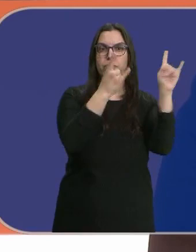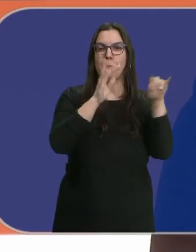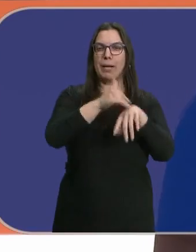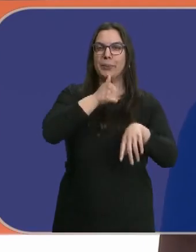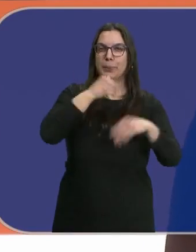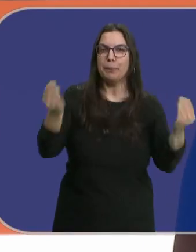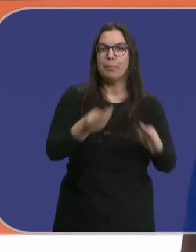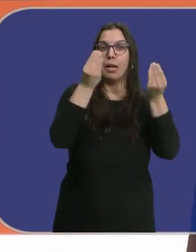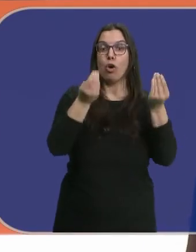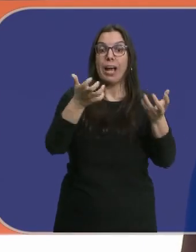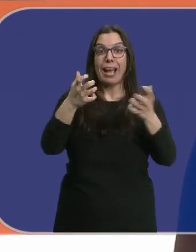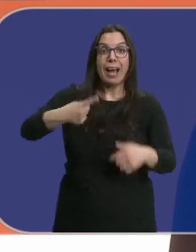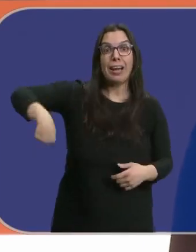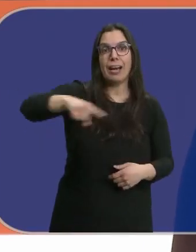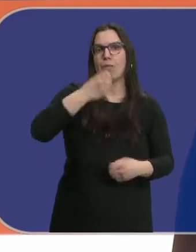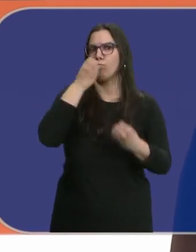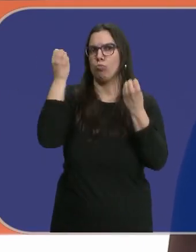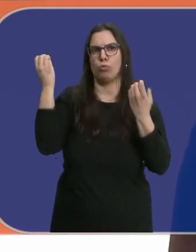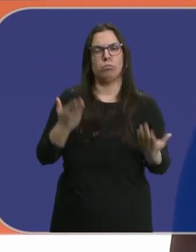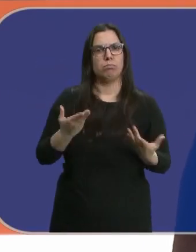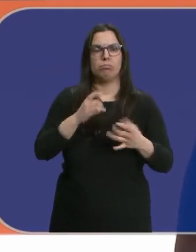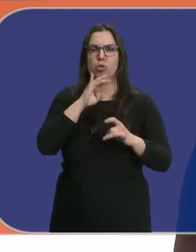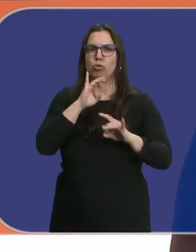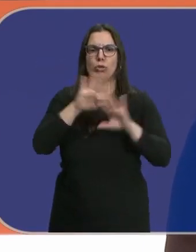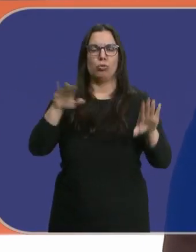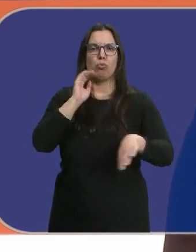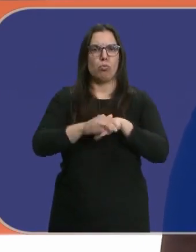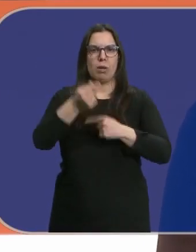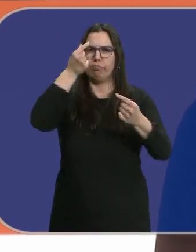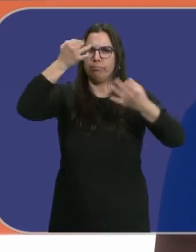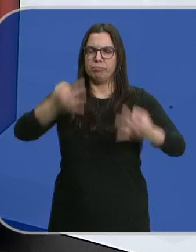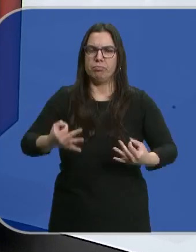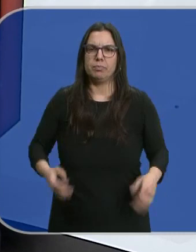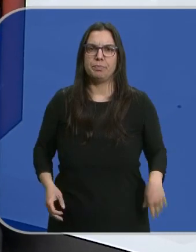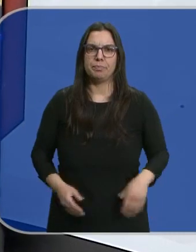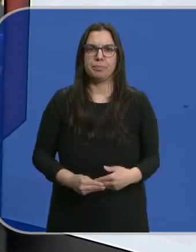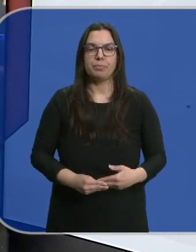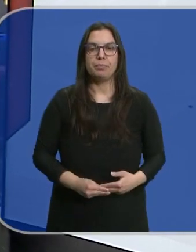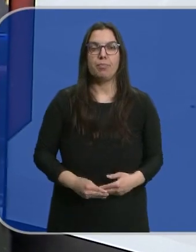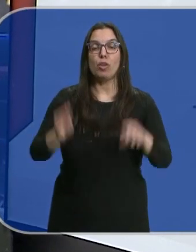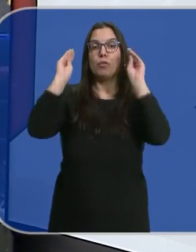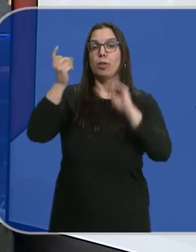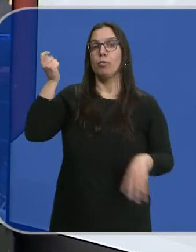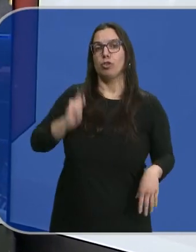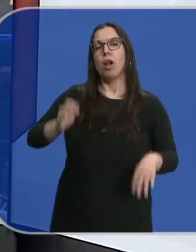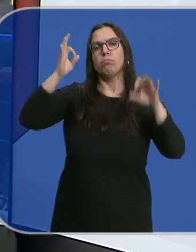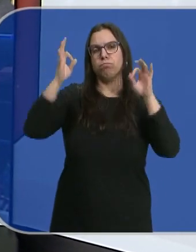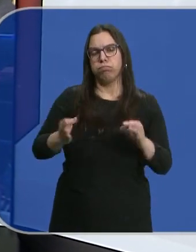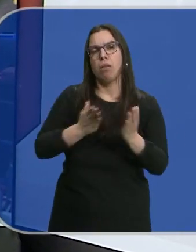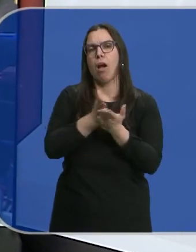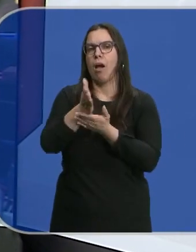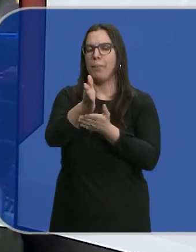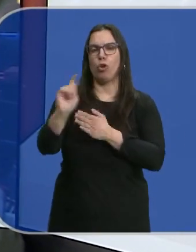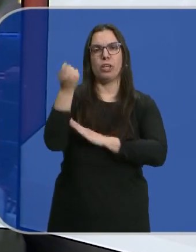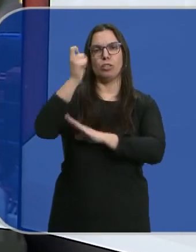Todo aquello que redunde en su beneficio será bienvenido y será, desde luego, aplicado de forma estricta. La FP se confirma como uno de los